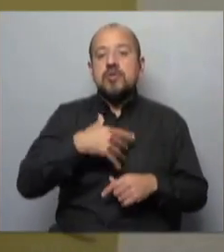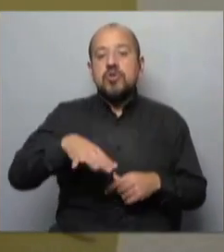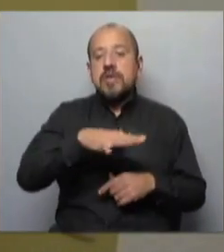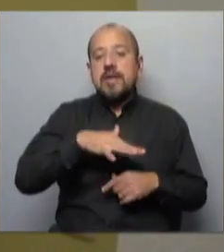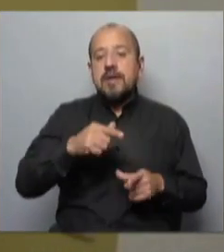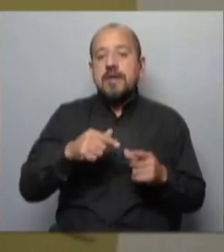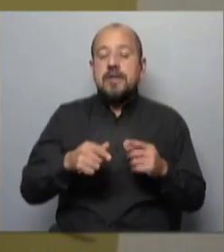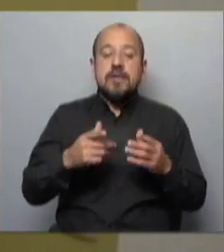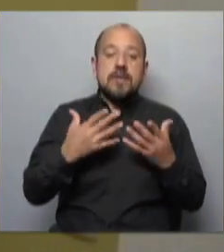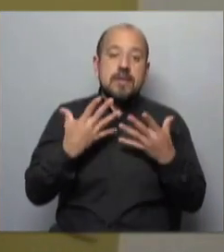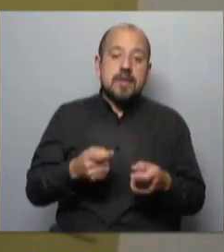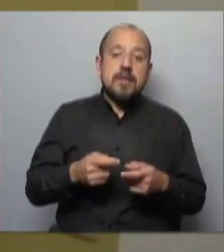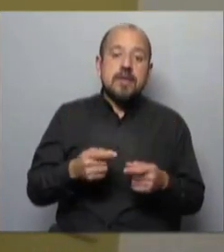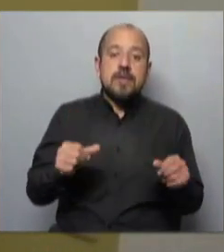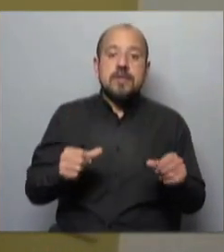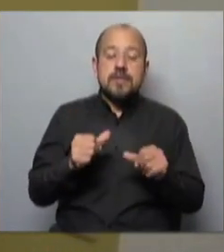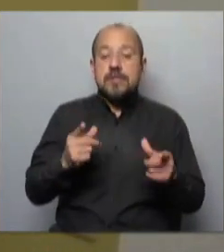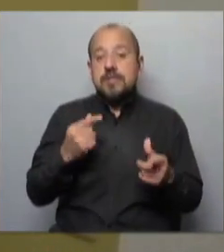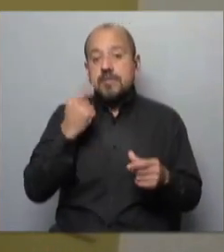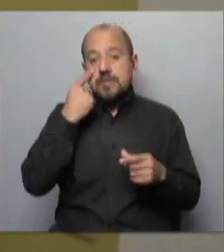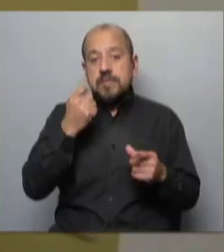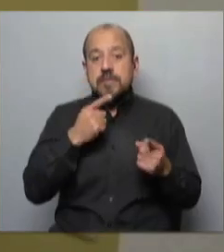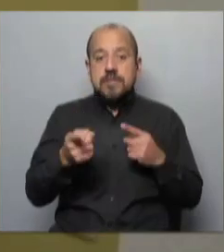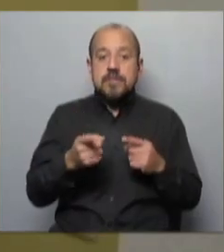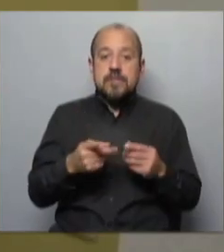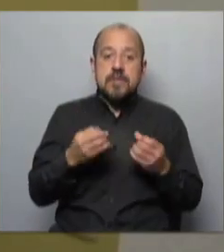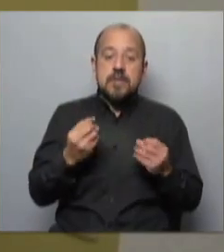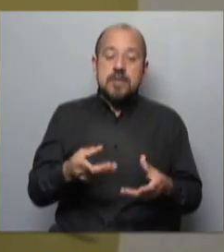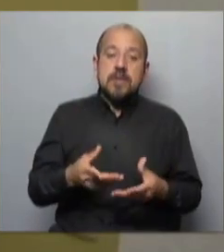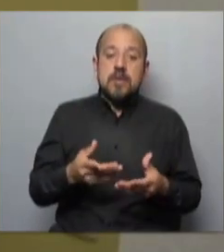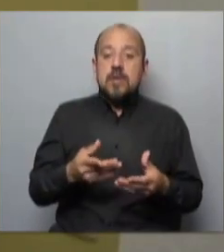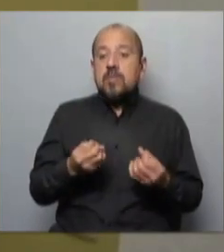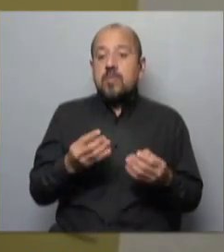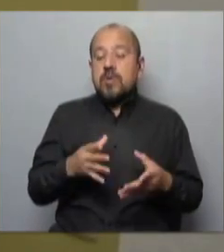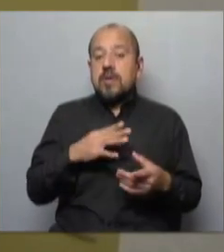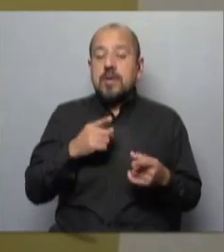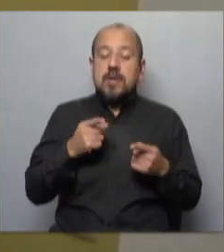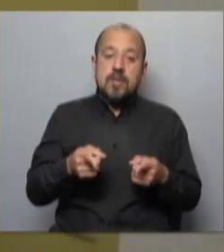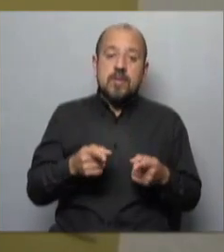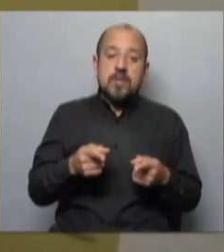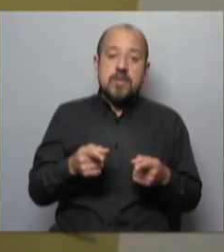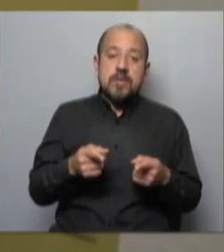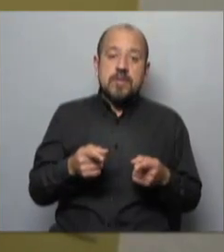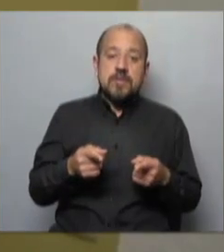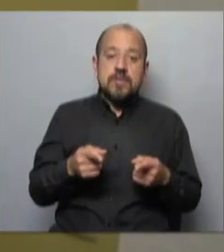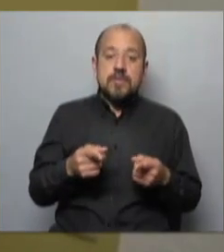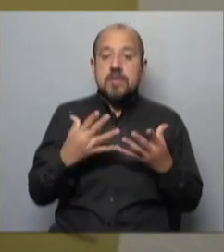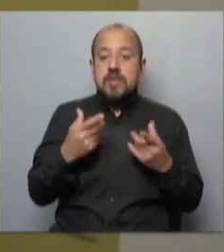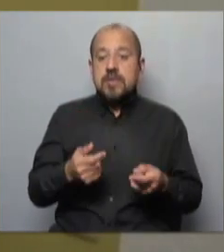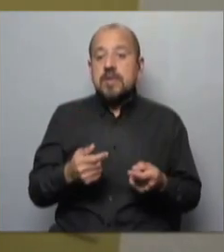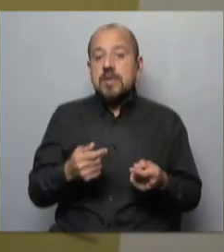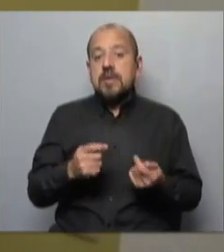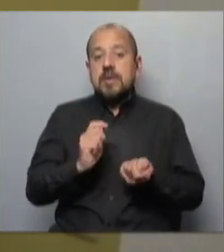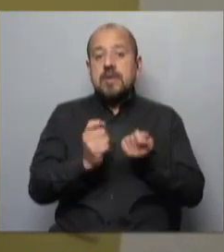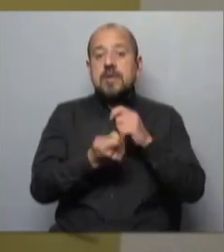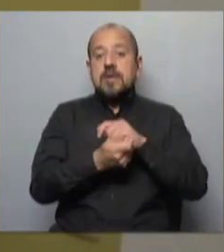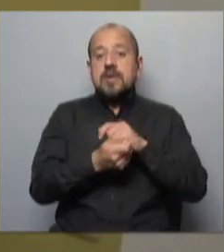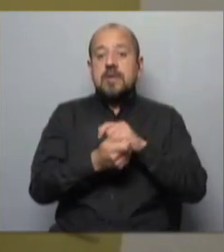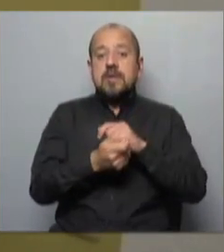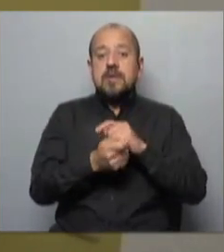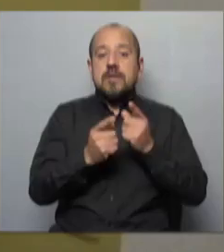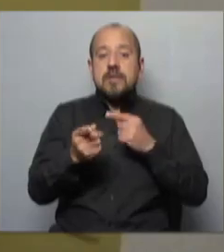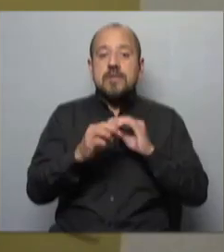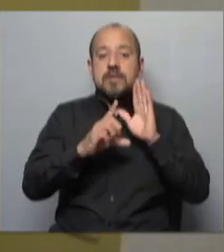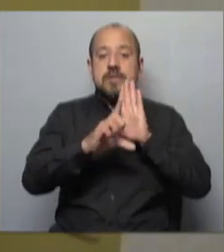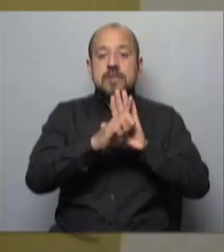que quiere que quiere tratar de evitar esto y sobre todo perder otras cosas porque acordate que lo que quiere cambiar gran parte de